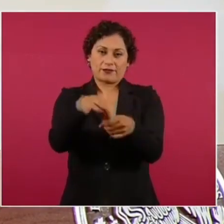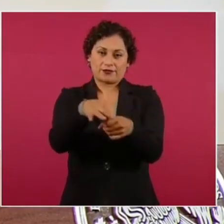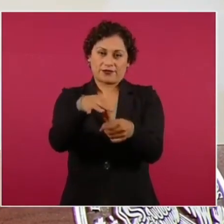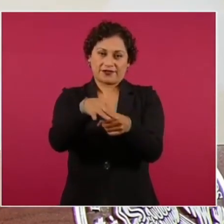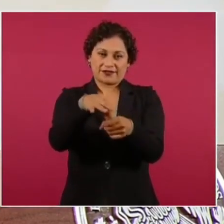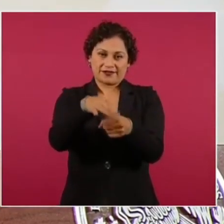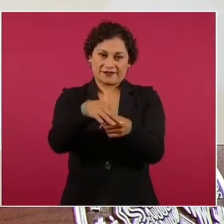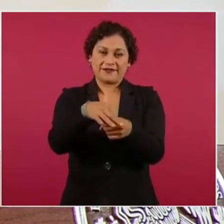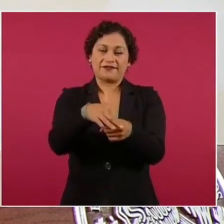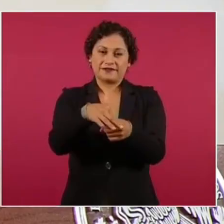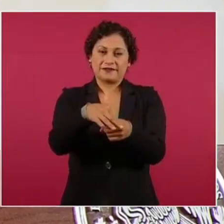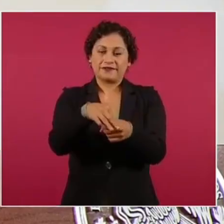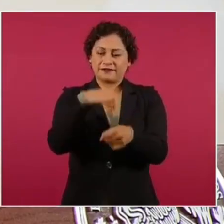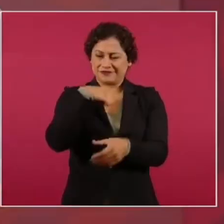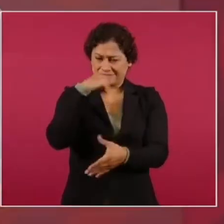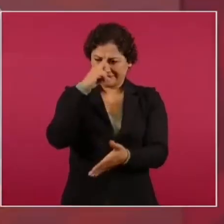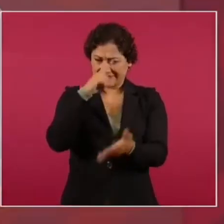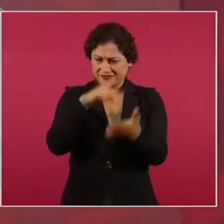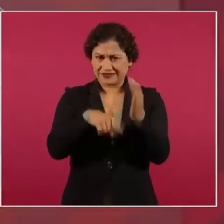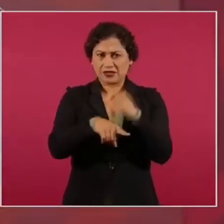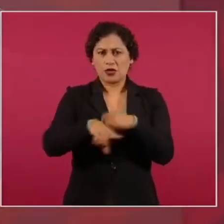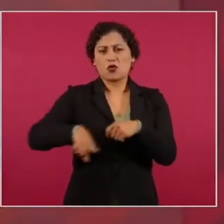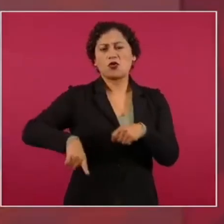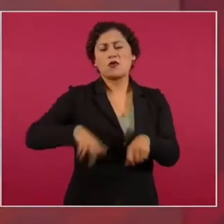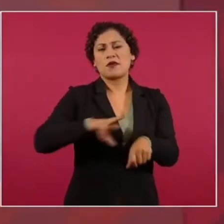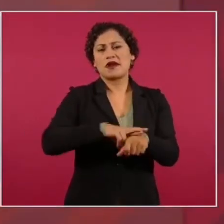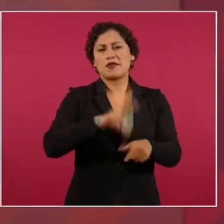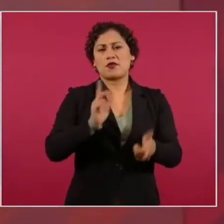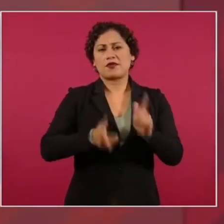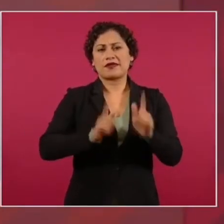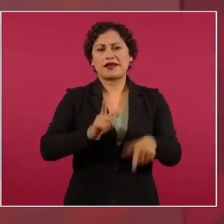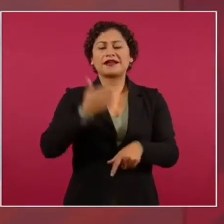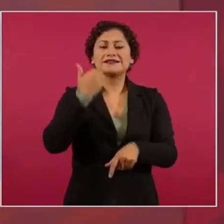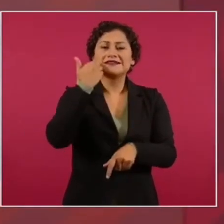Y creo que el gobernador de Texas quiere reelegirse